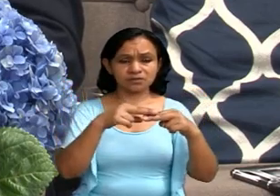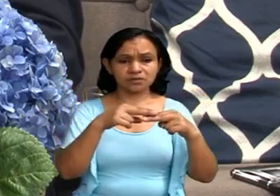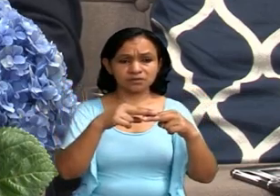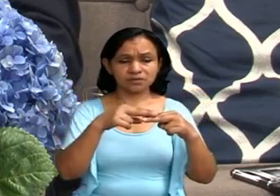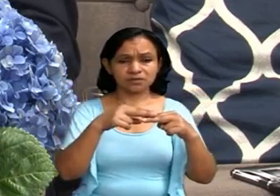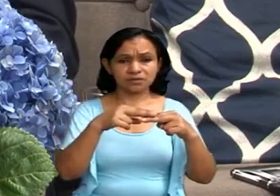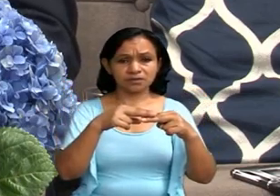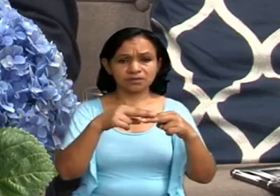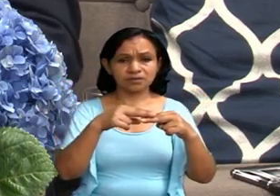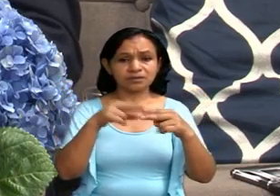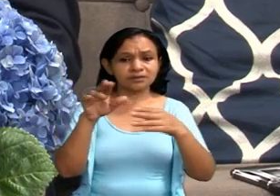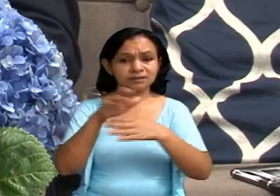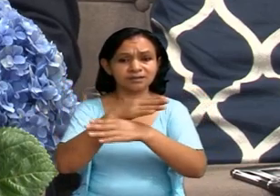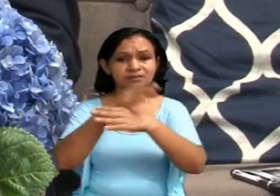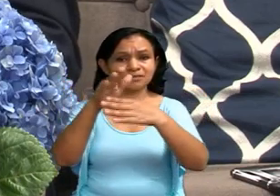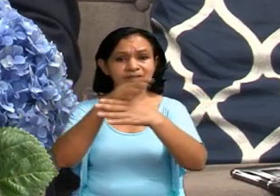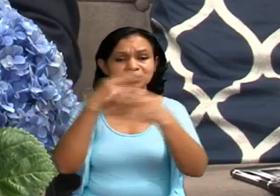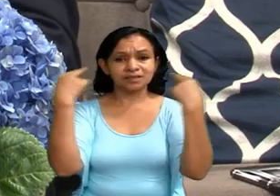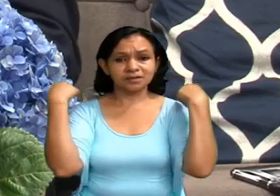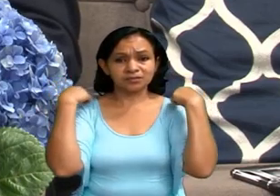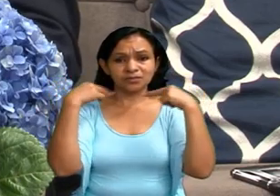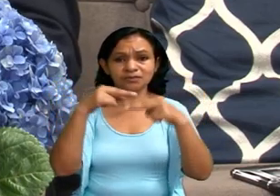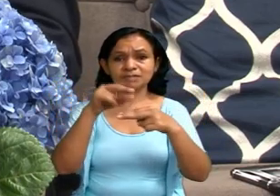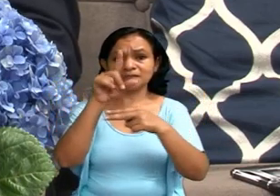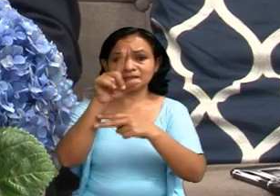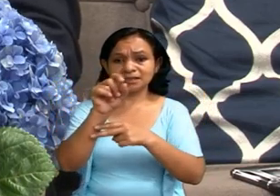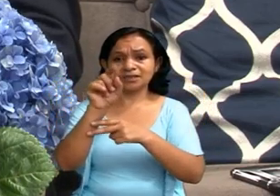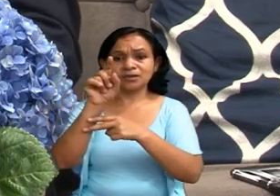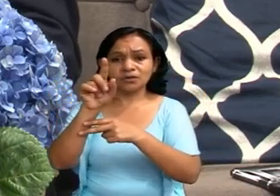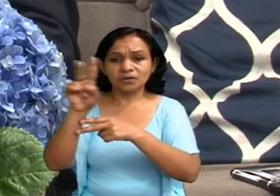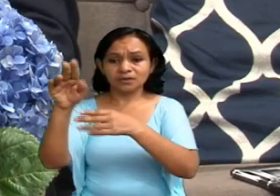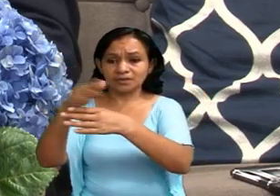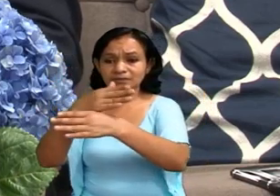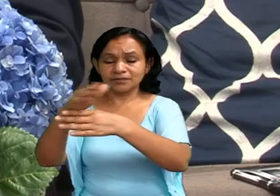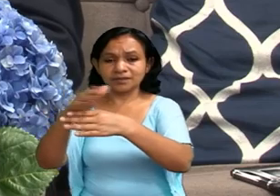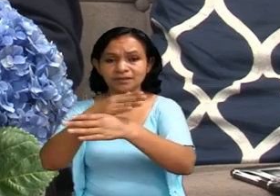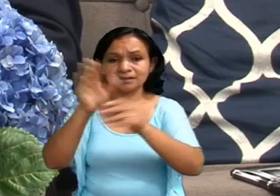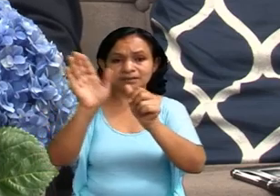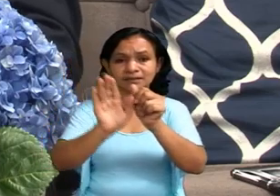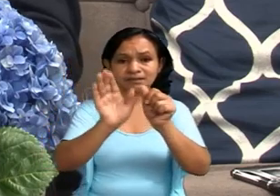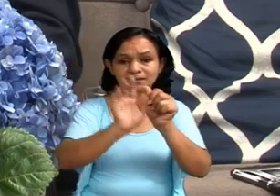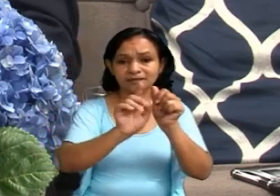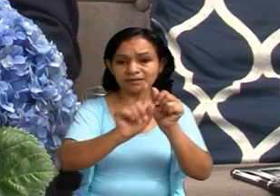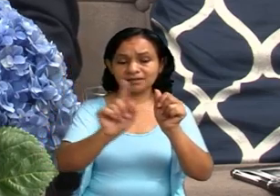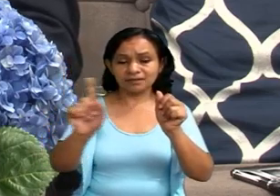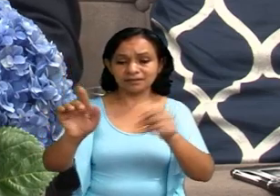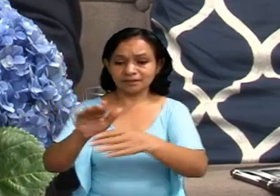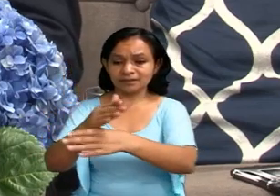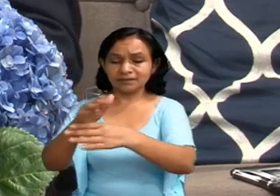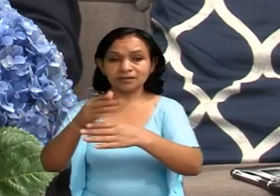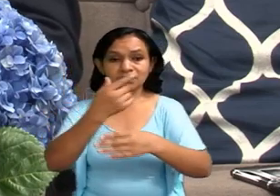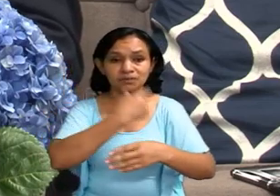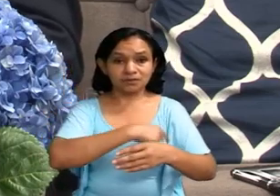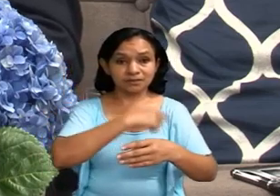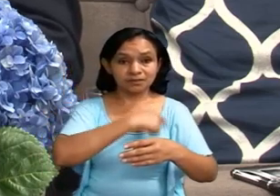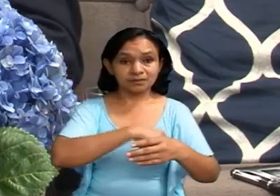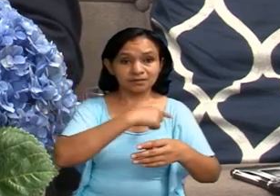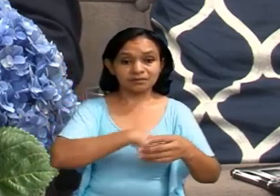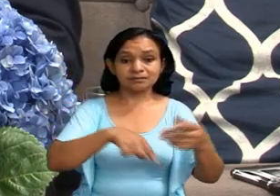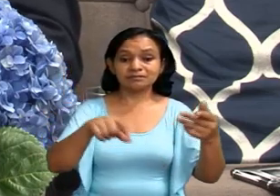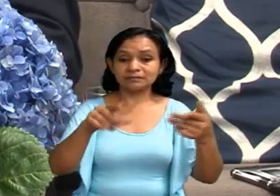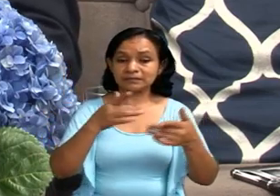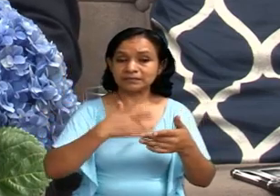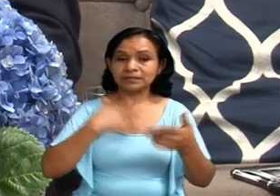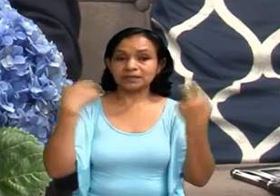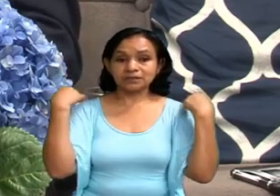de una orquesta necesitas por lo menos 10 o 12 instructores, porque cada instrumento es una escuela, cada instrumento necesita